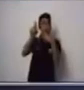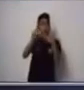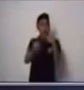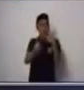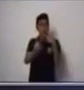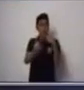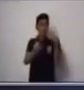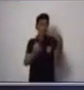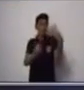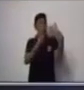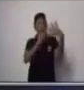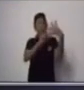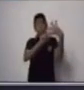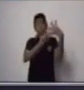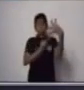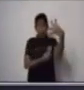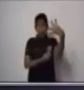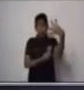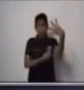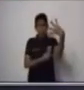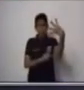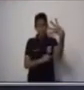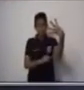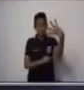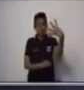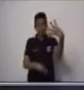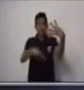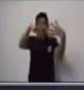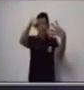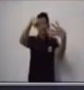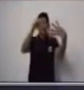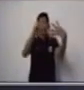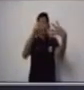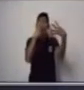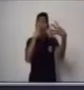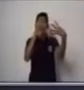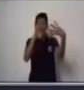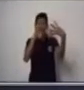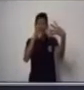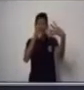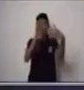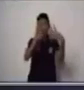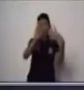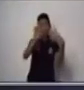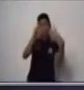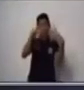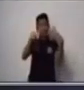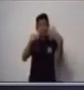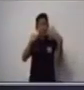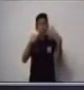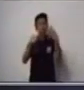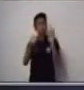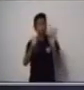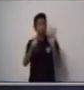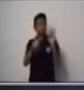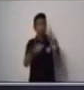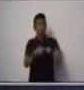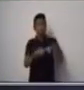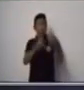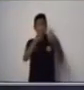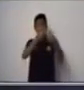Muy bien. Cuarta palabra. Noche buena. Excelente.